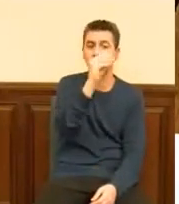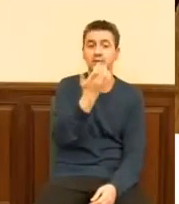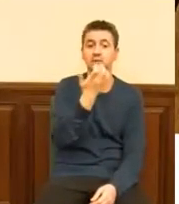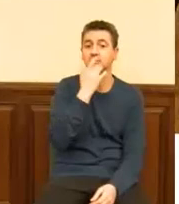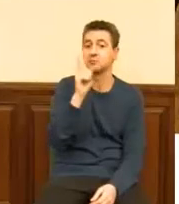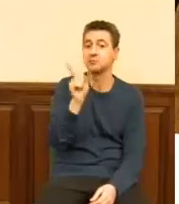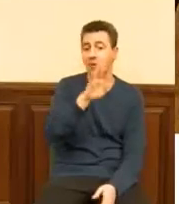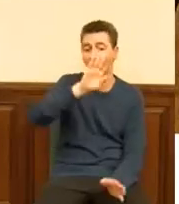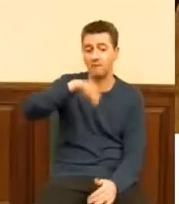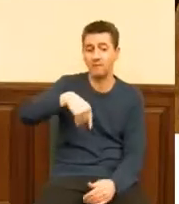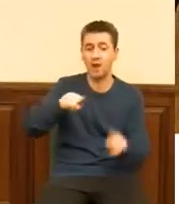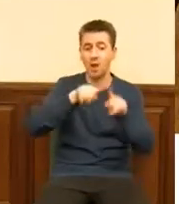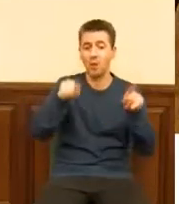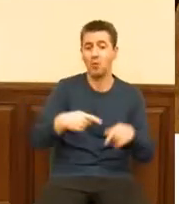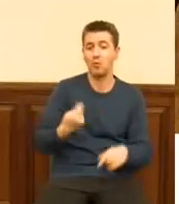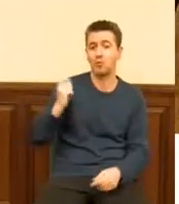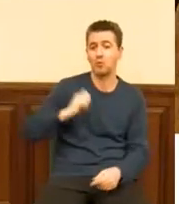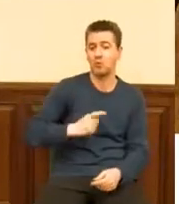a embargar la nómina.